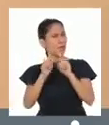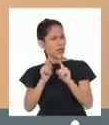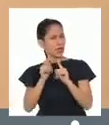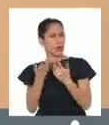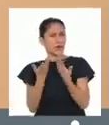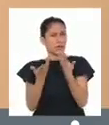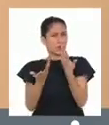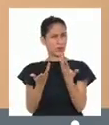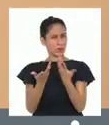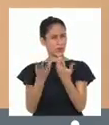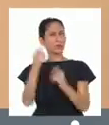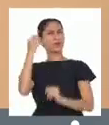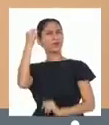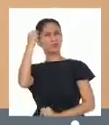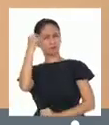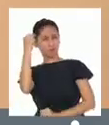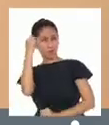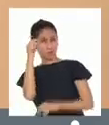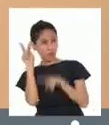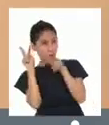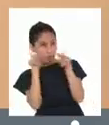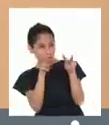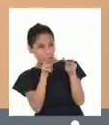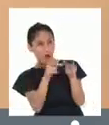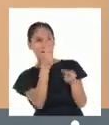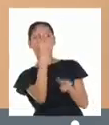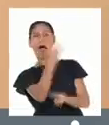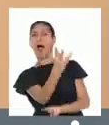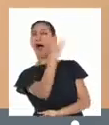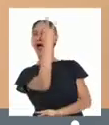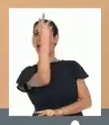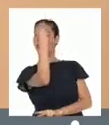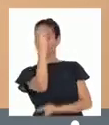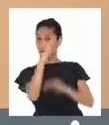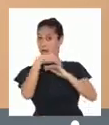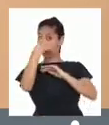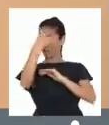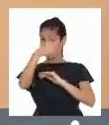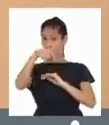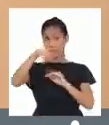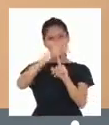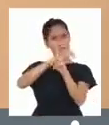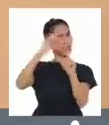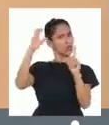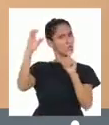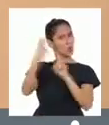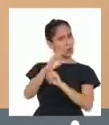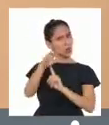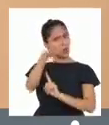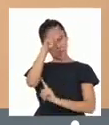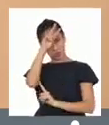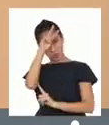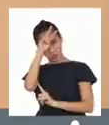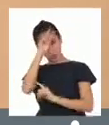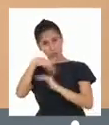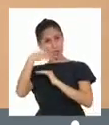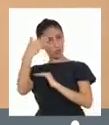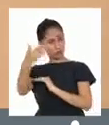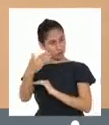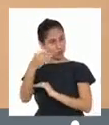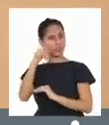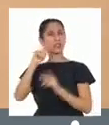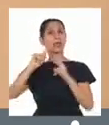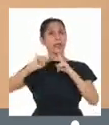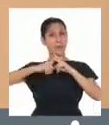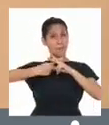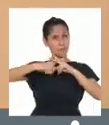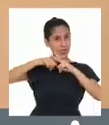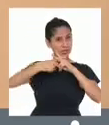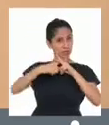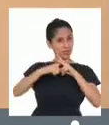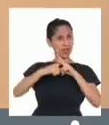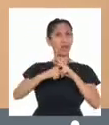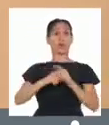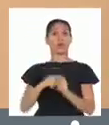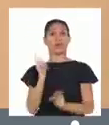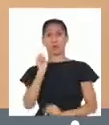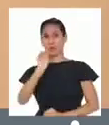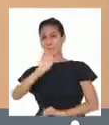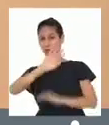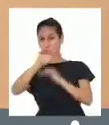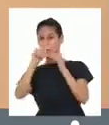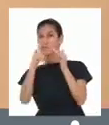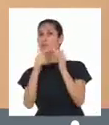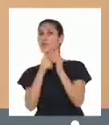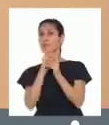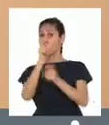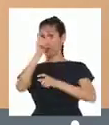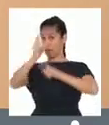una cultura electoral, porque permitió poner en práctica las primeras elecciones en las que participaron todos aquellos